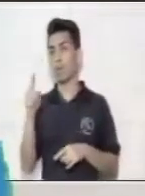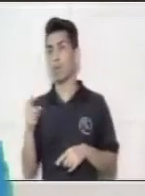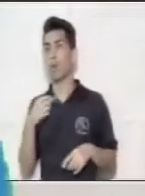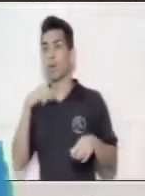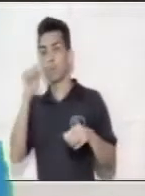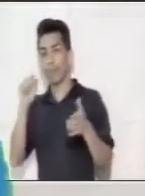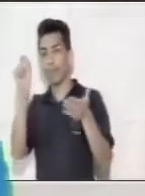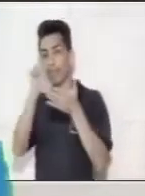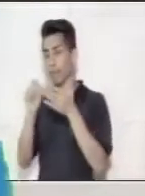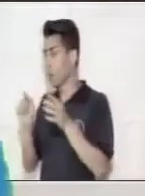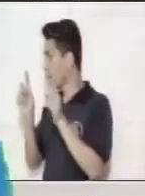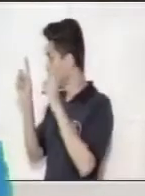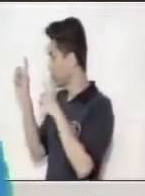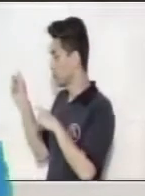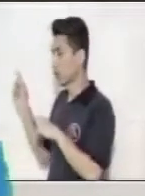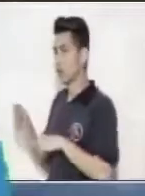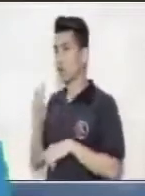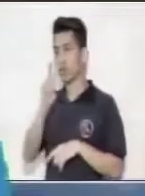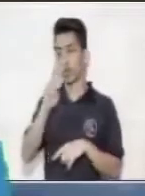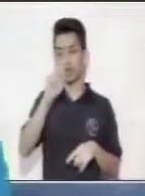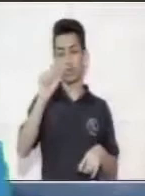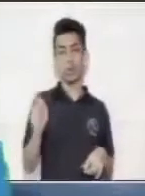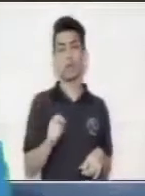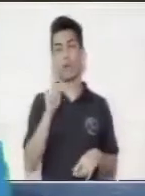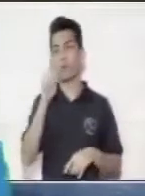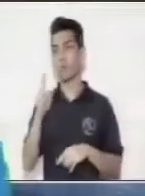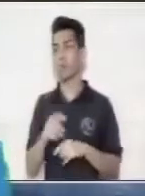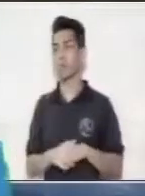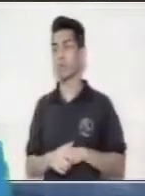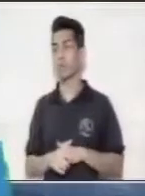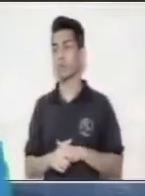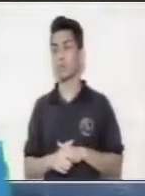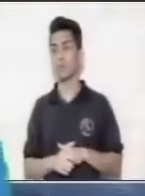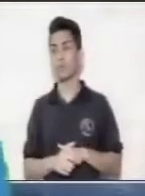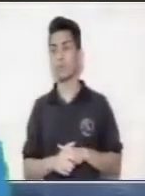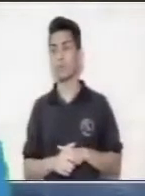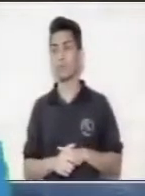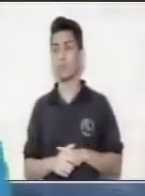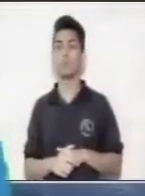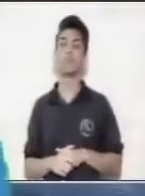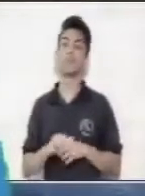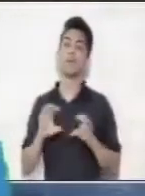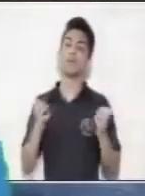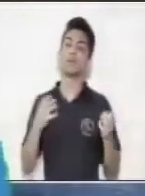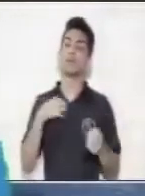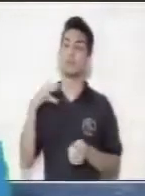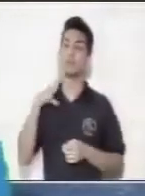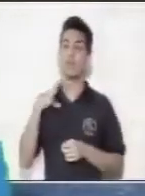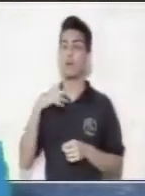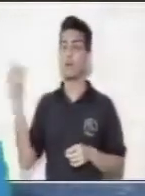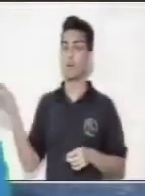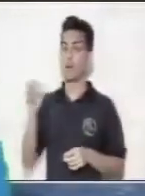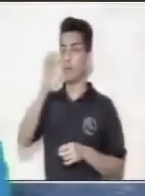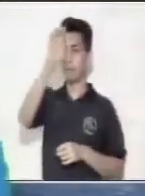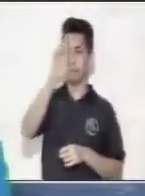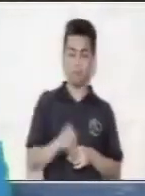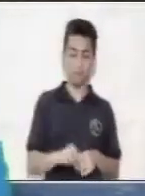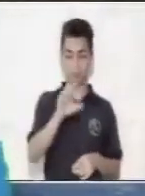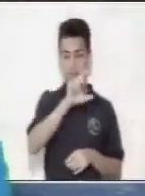Dibujemos ese vector 2,1. Vamos a tener entonces nuestro plano cartesiano